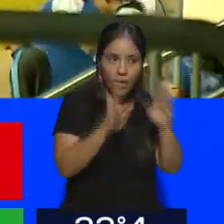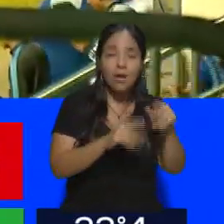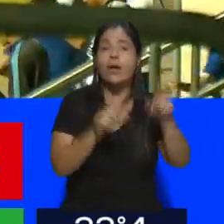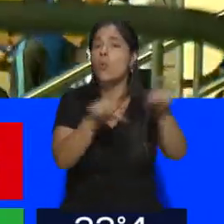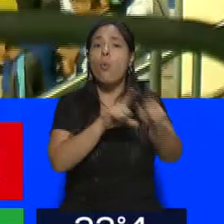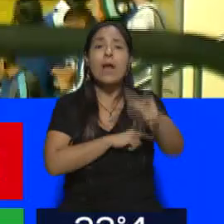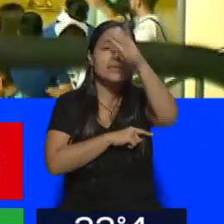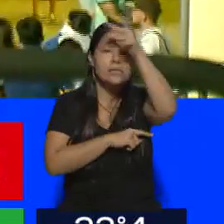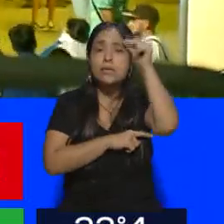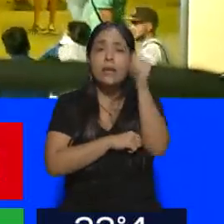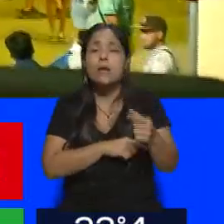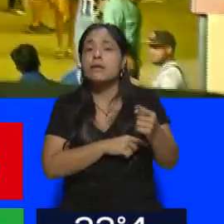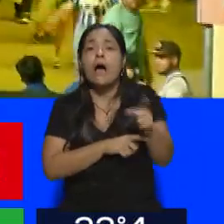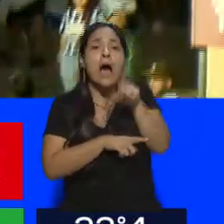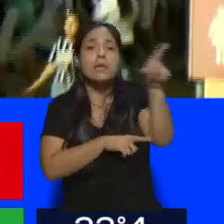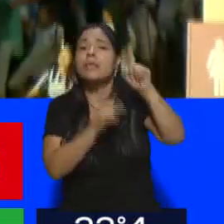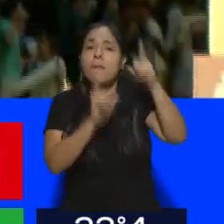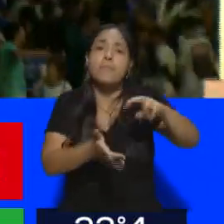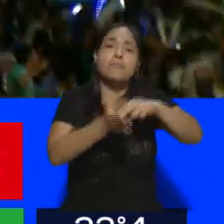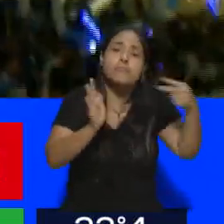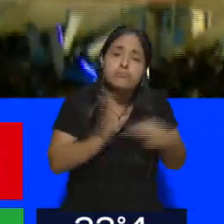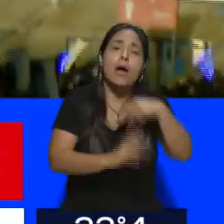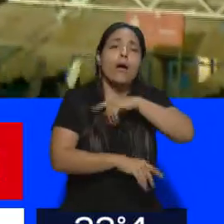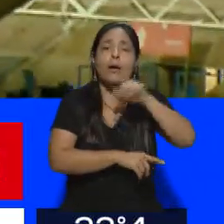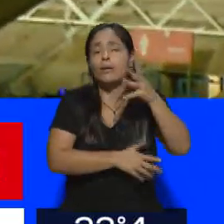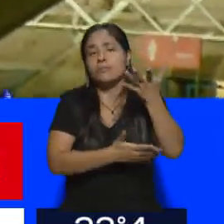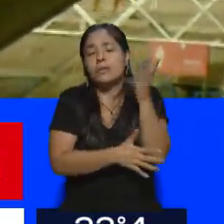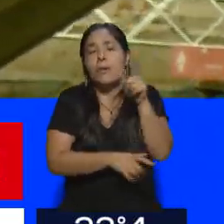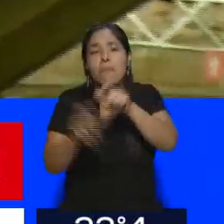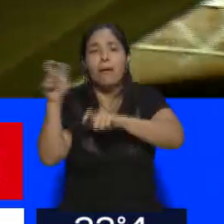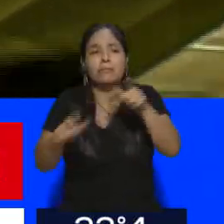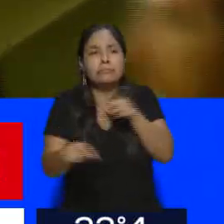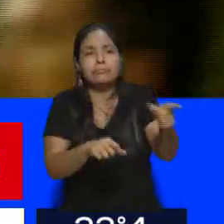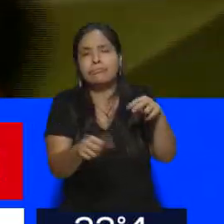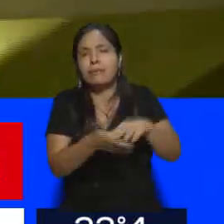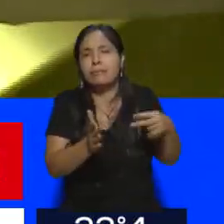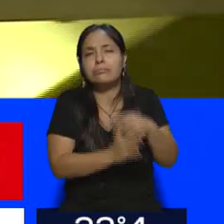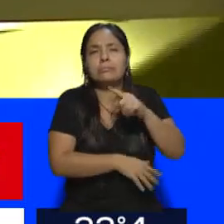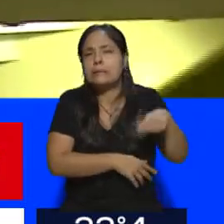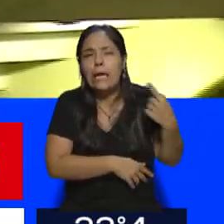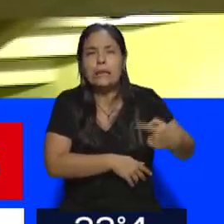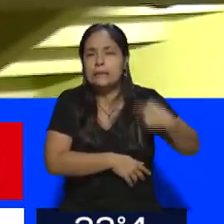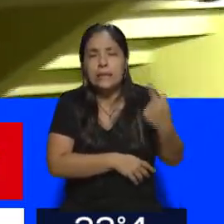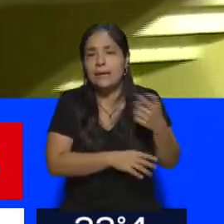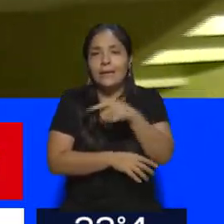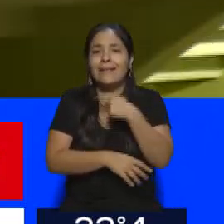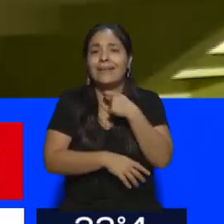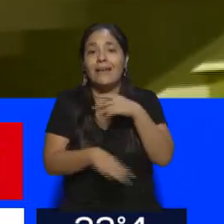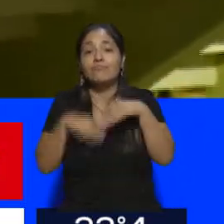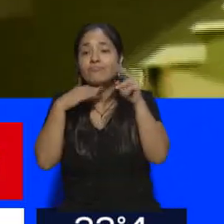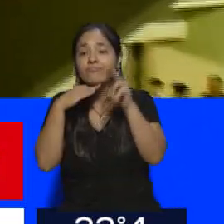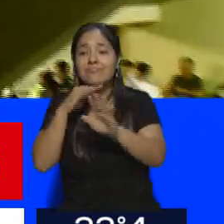desastres fecha tras fecha y que son muy cuestionados por los simpatizantes colocolinos que lo único que pretenden es ver un partido de fútbol.